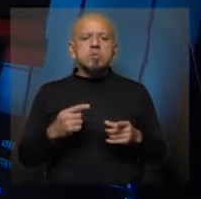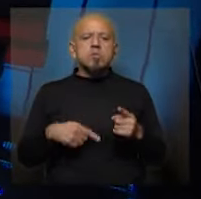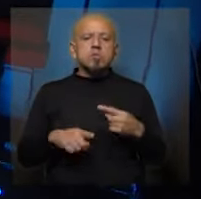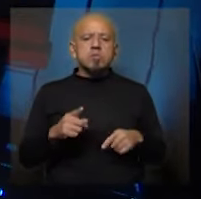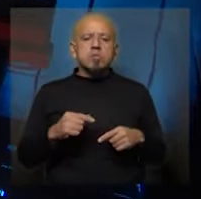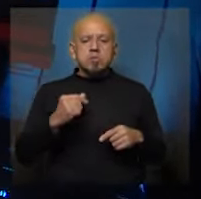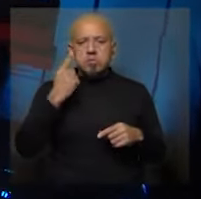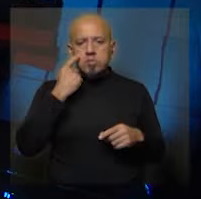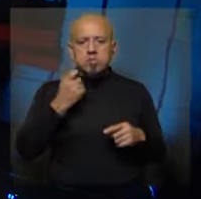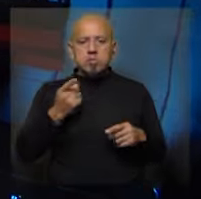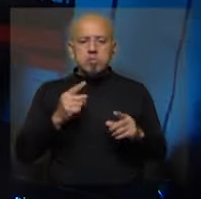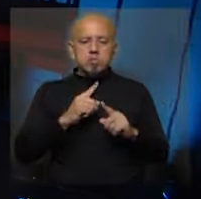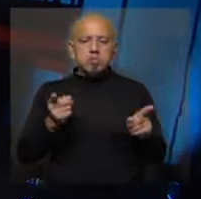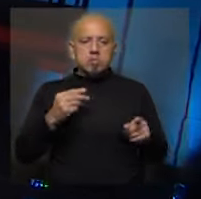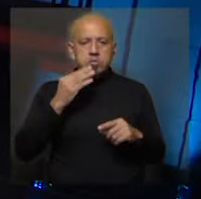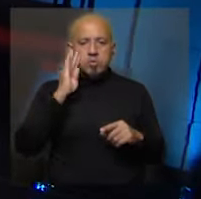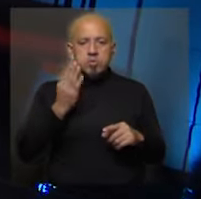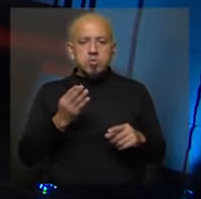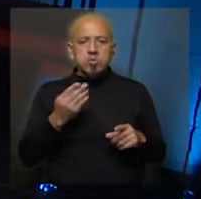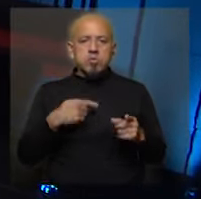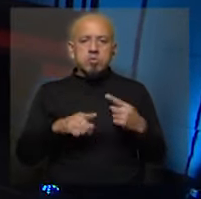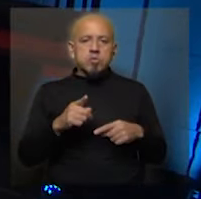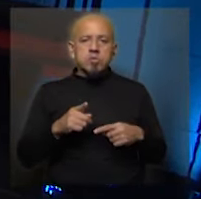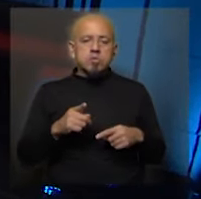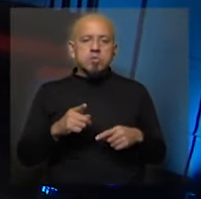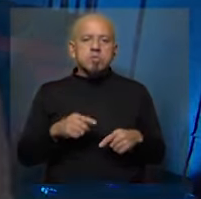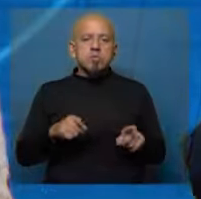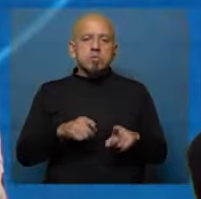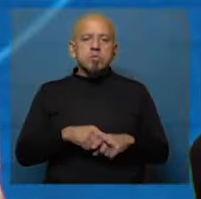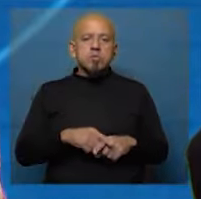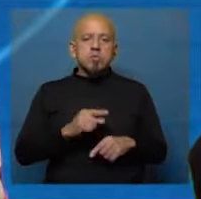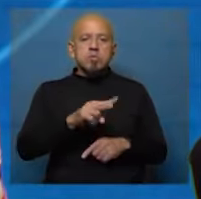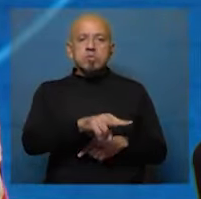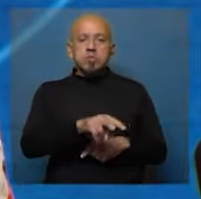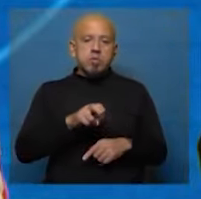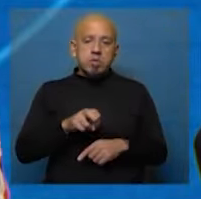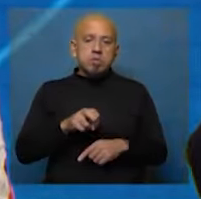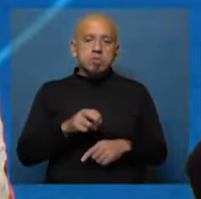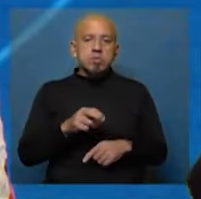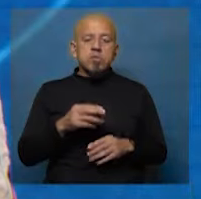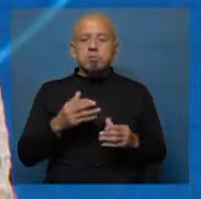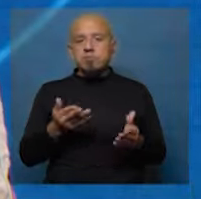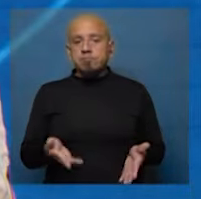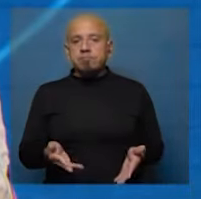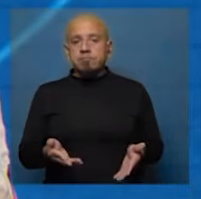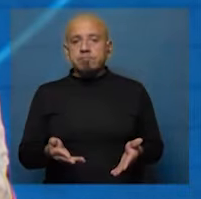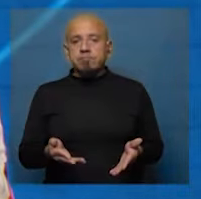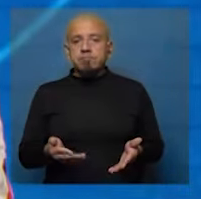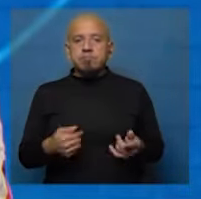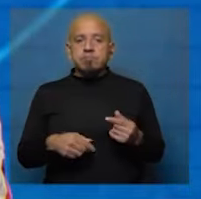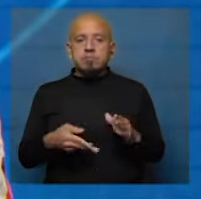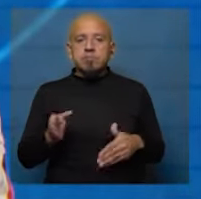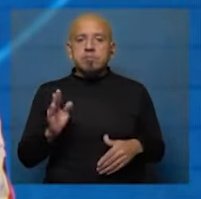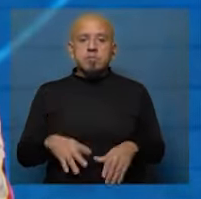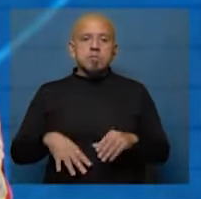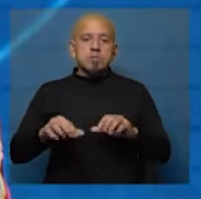vos te das cuenta que no conocen de la materia pero tomaron el caso y cobraron por eso y después de que fuiste a las